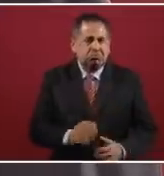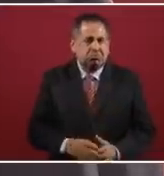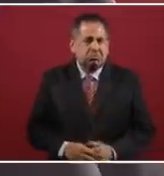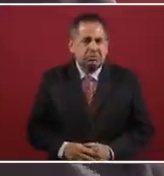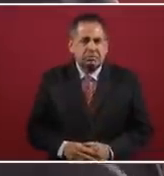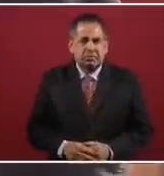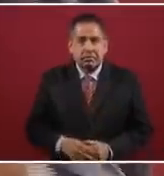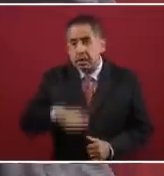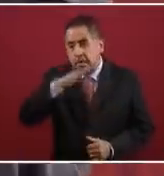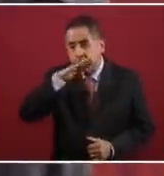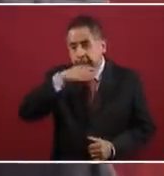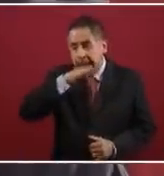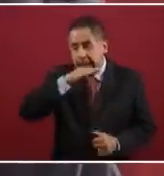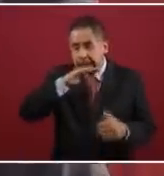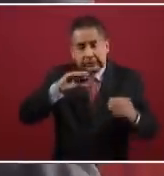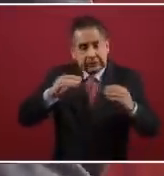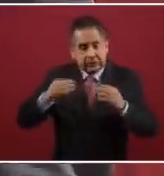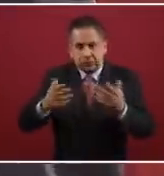El maíz,